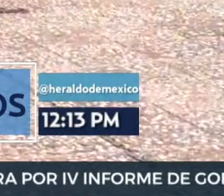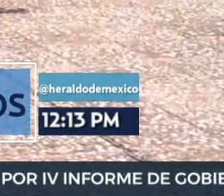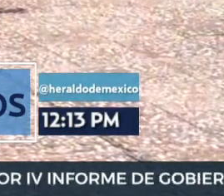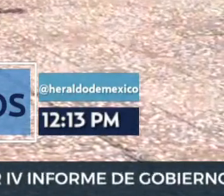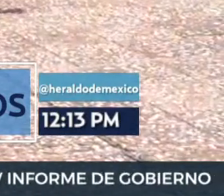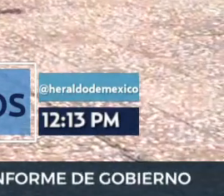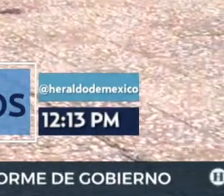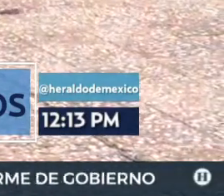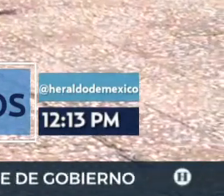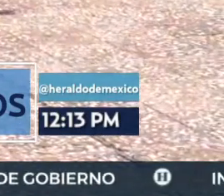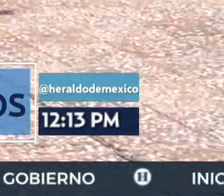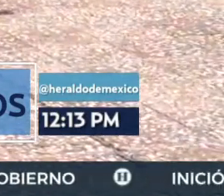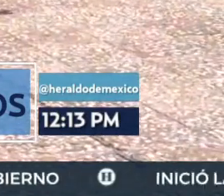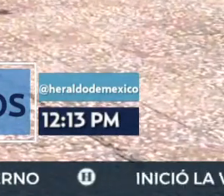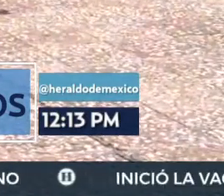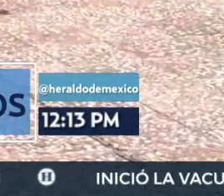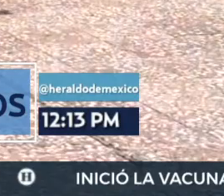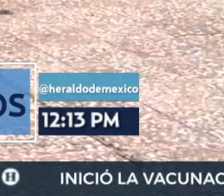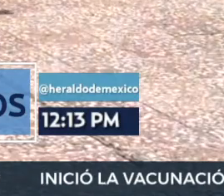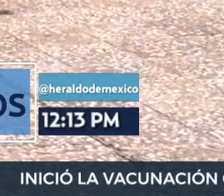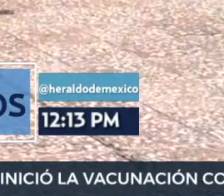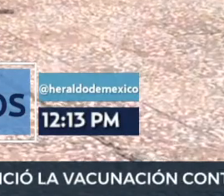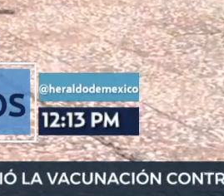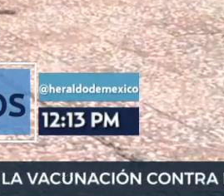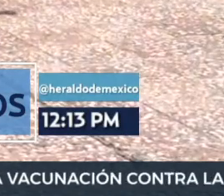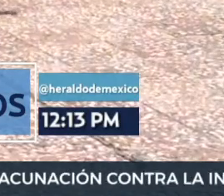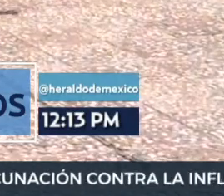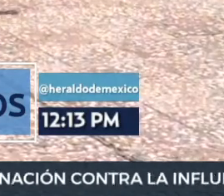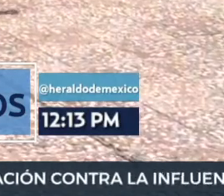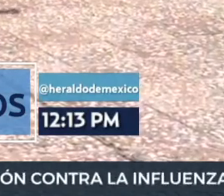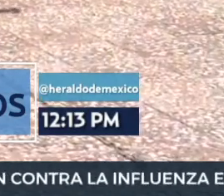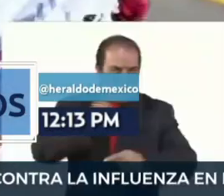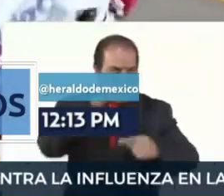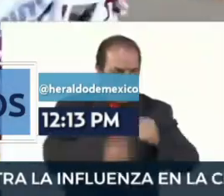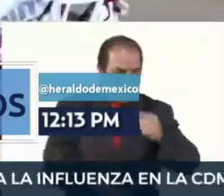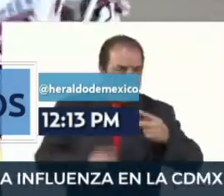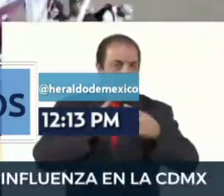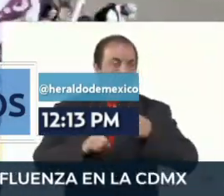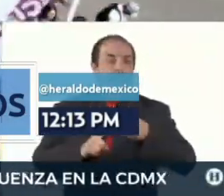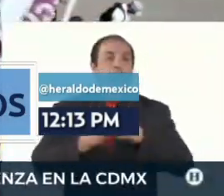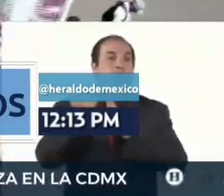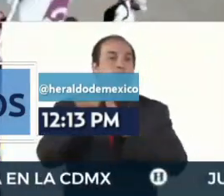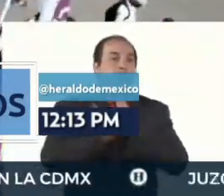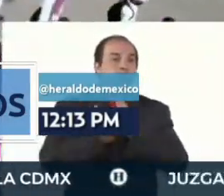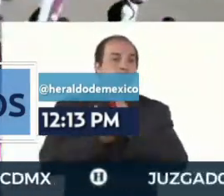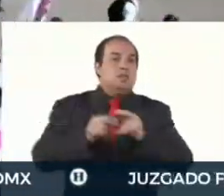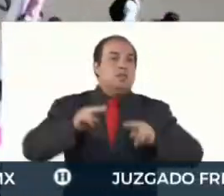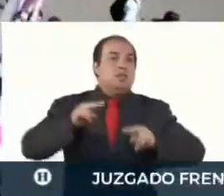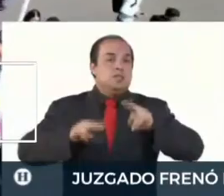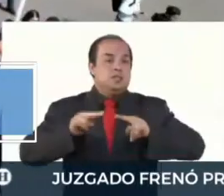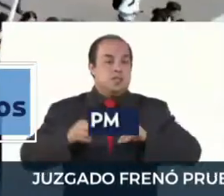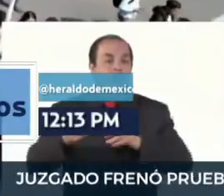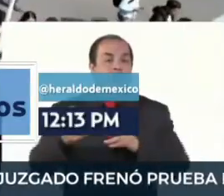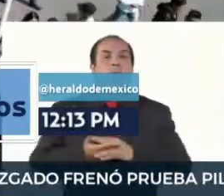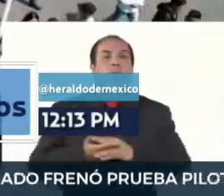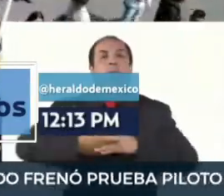país, que pues, también están acompañando a la jefa de gobierno. Se espera que vengan también personalidades importantes del gabinete del presidente de México, Andrés